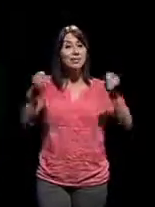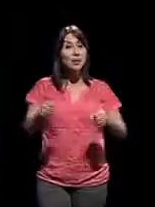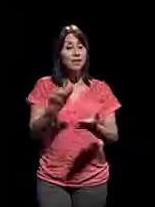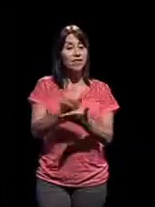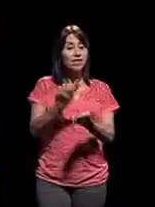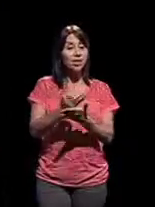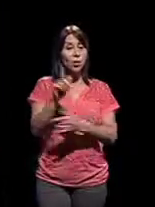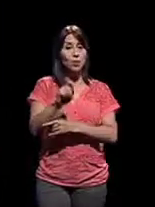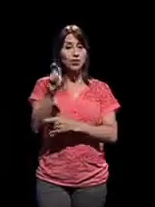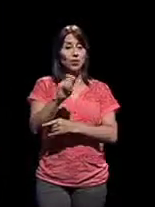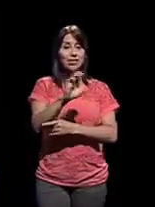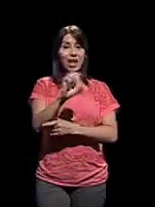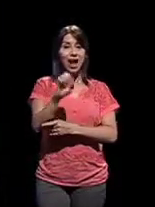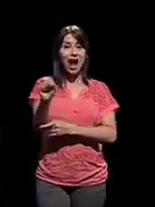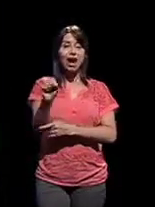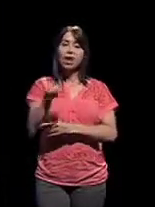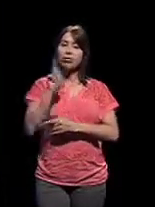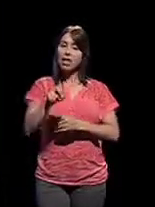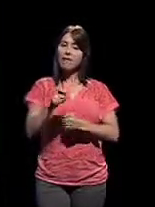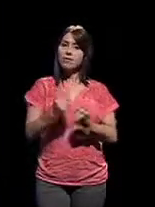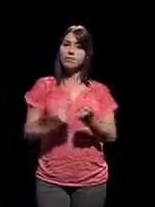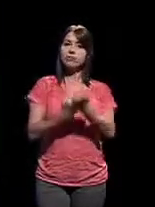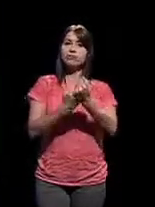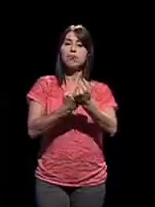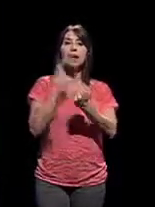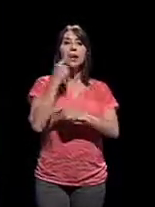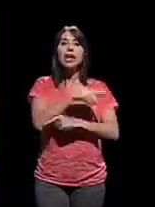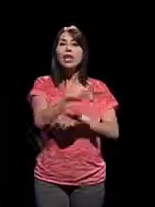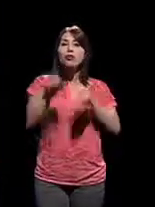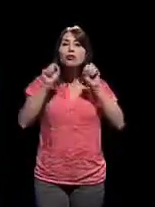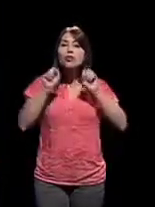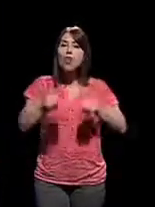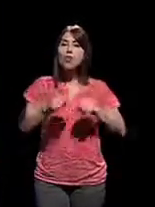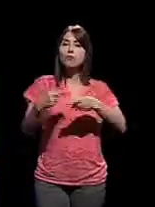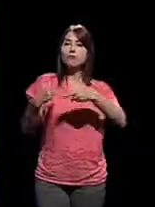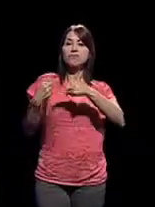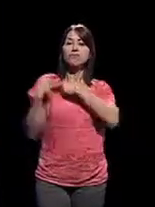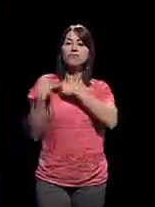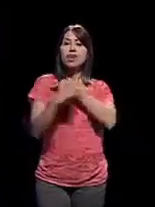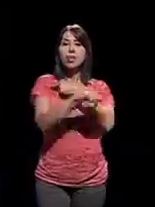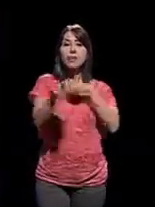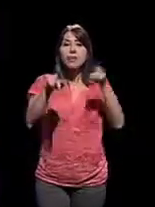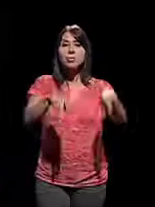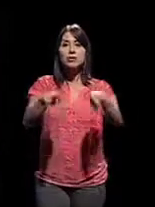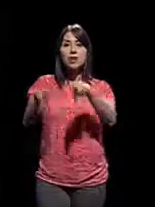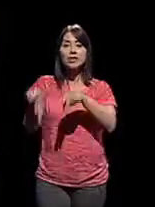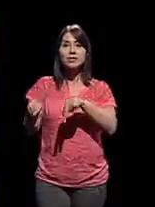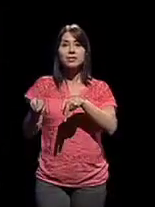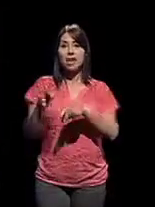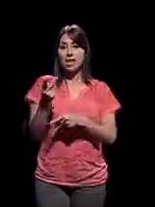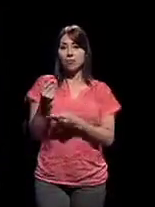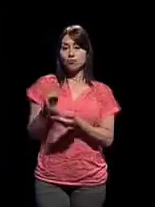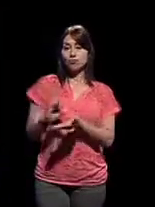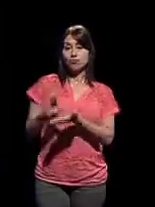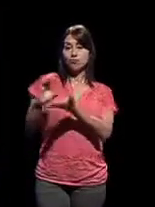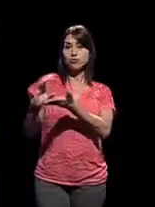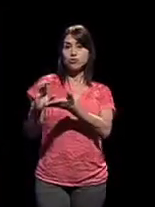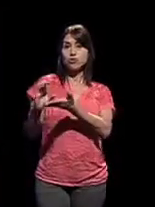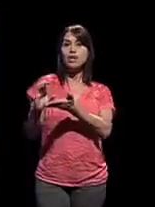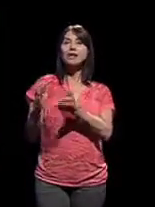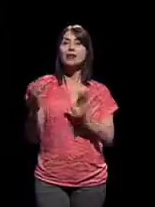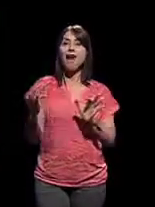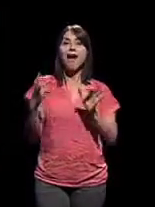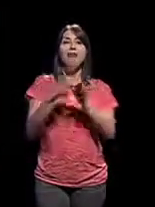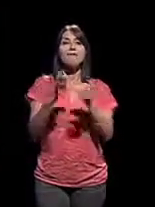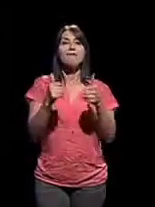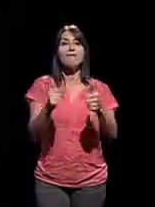sistema financiero de pensiones de la Caja para que la Caja pueda darle cobertura a esta población, que estas pensiones sean acordes a la realidad y que permitan una